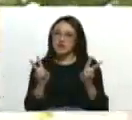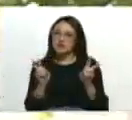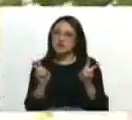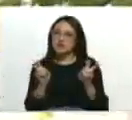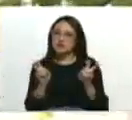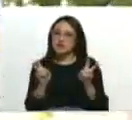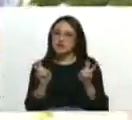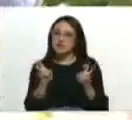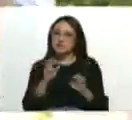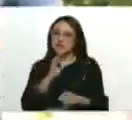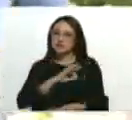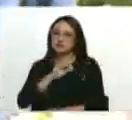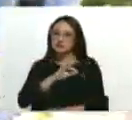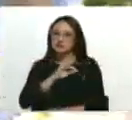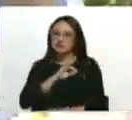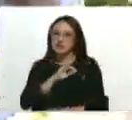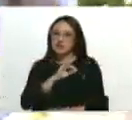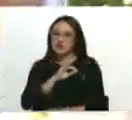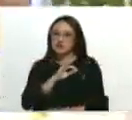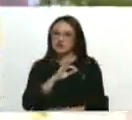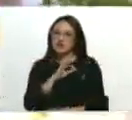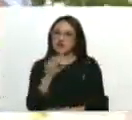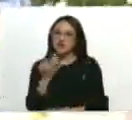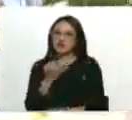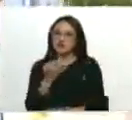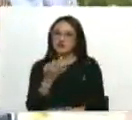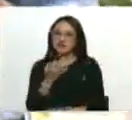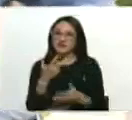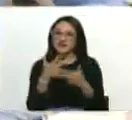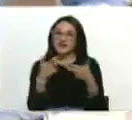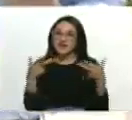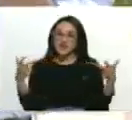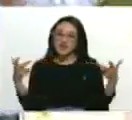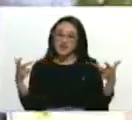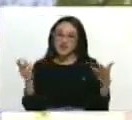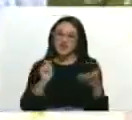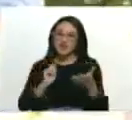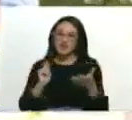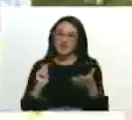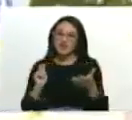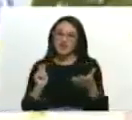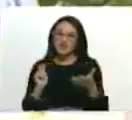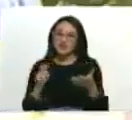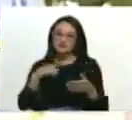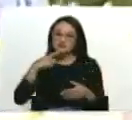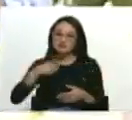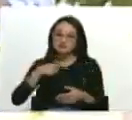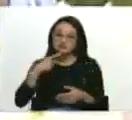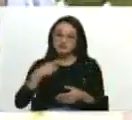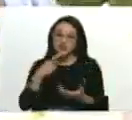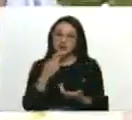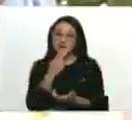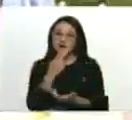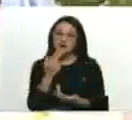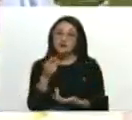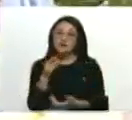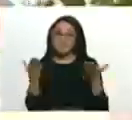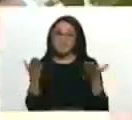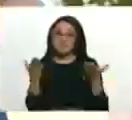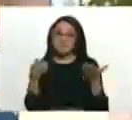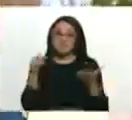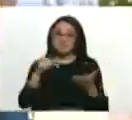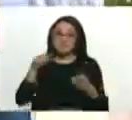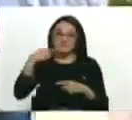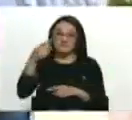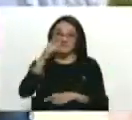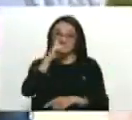la sociología y es un gran narrador y que, bueno, promete